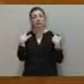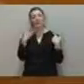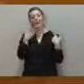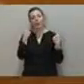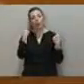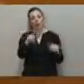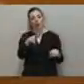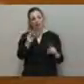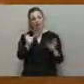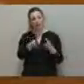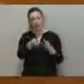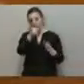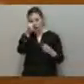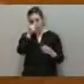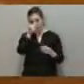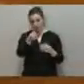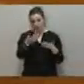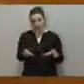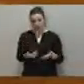PSOE.